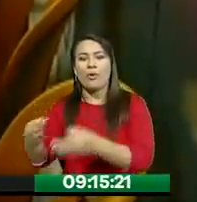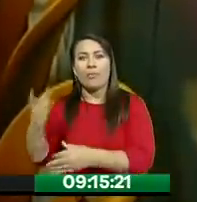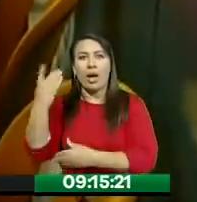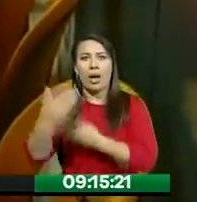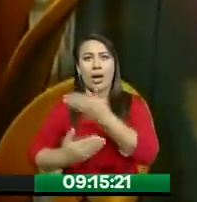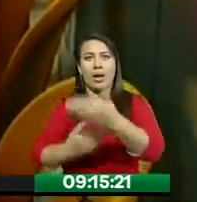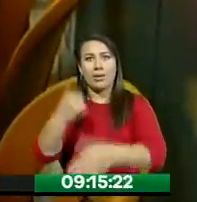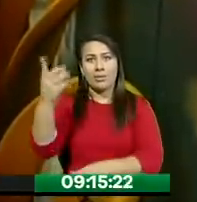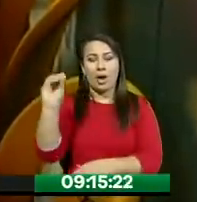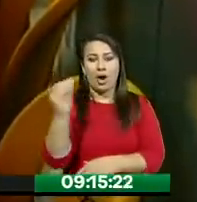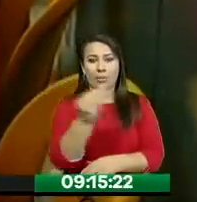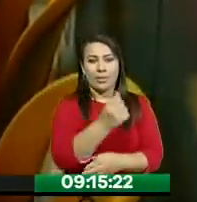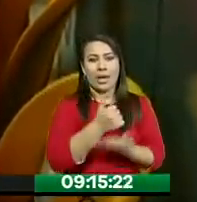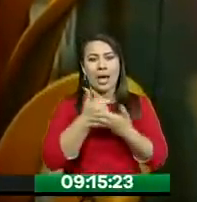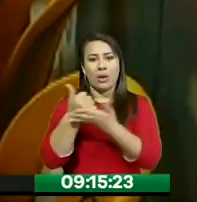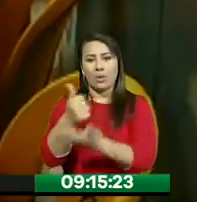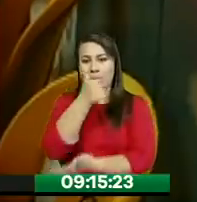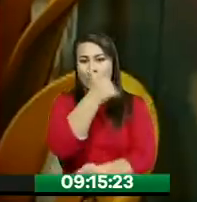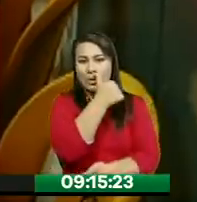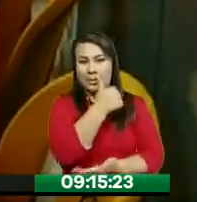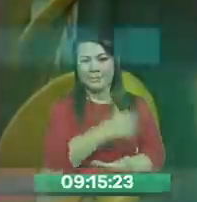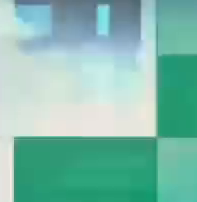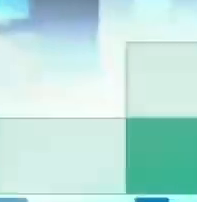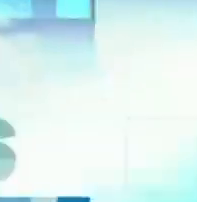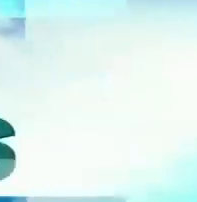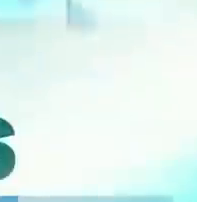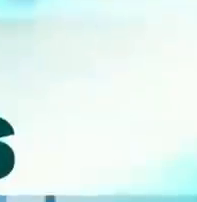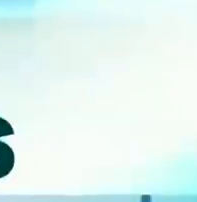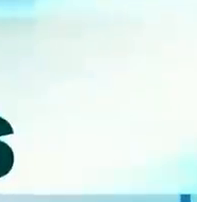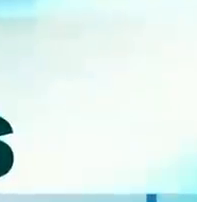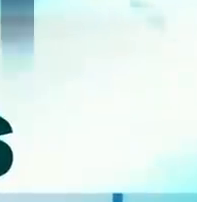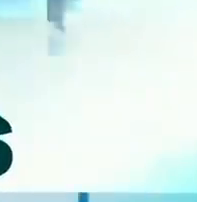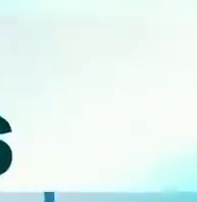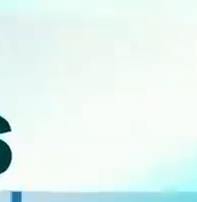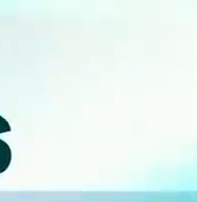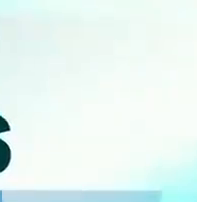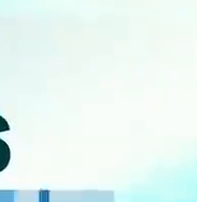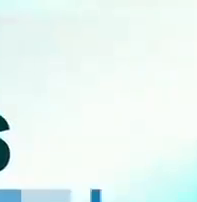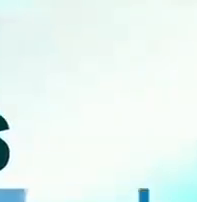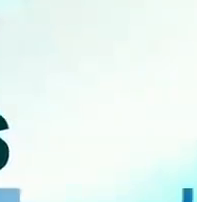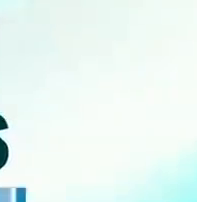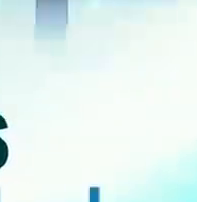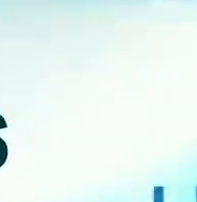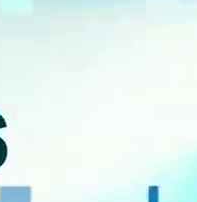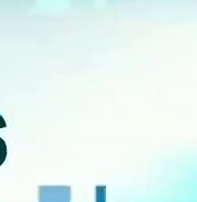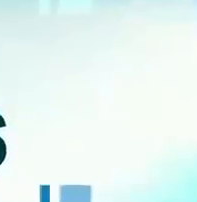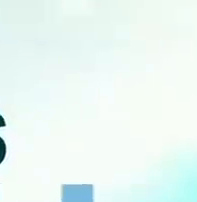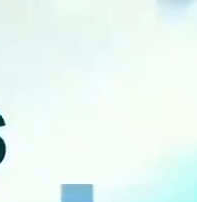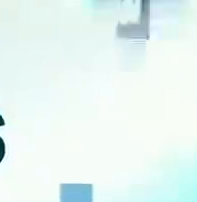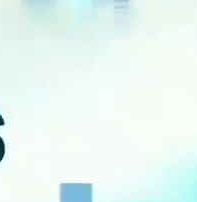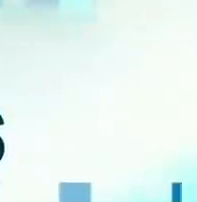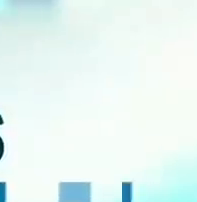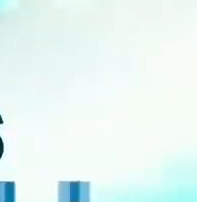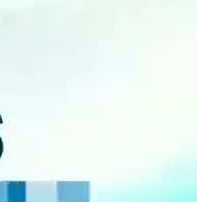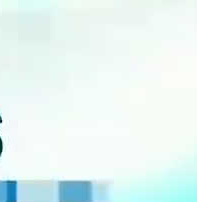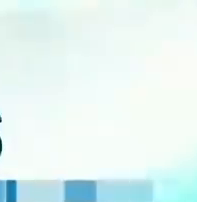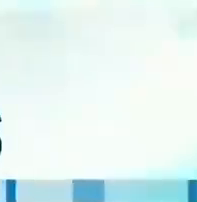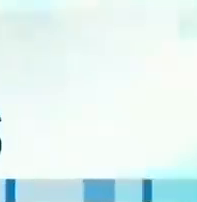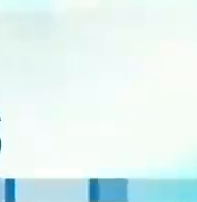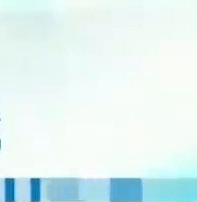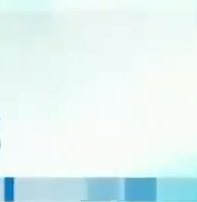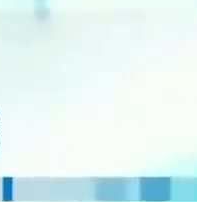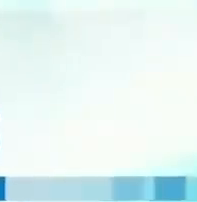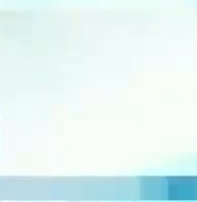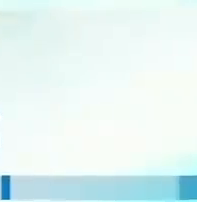área, pero seguramente en la noche que aprovechan los avivatos para venir con diferentes tipos de vehículos a arrojar basura al estero.